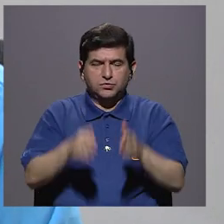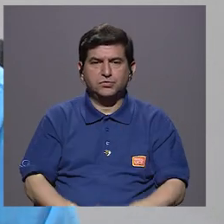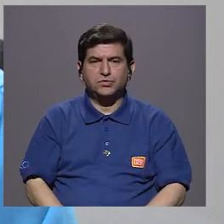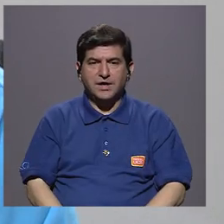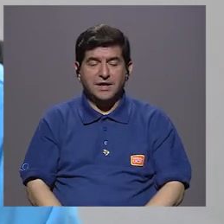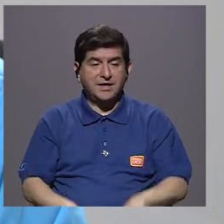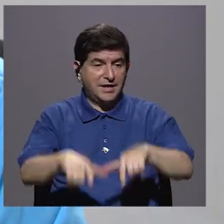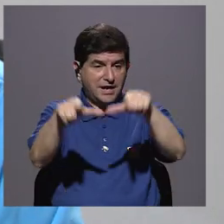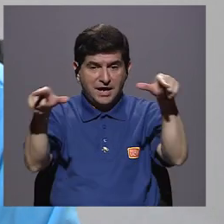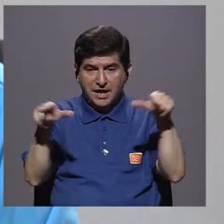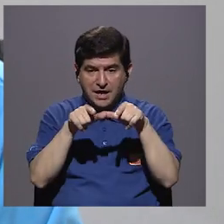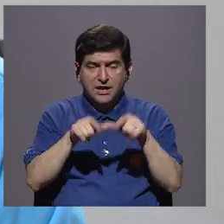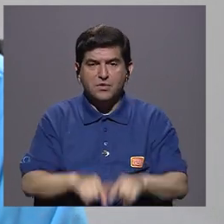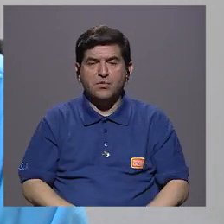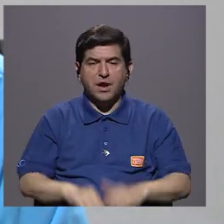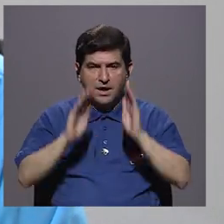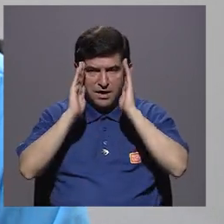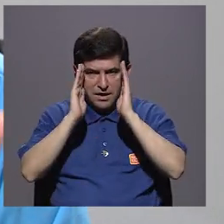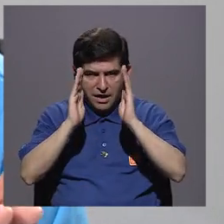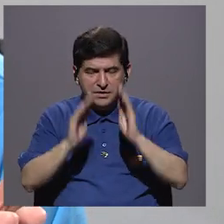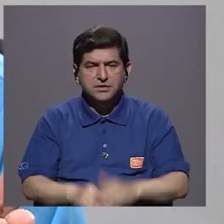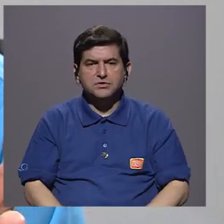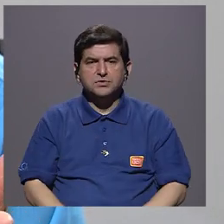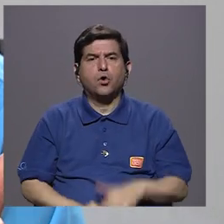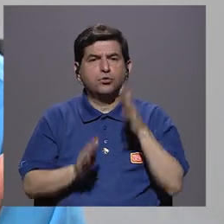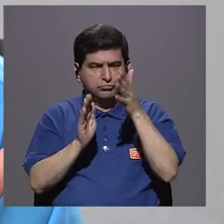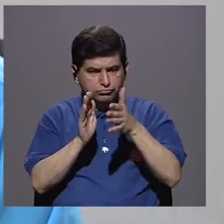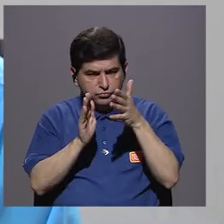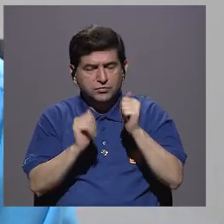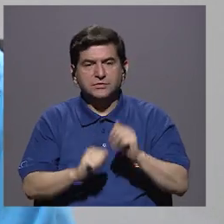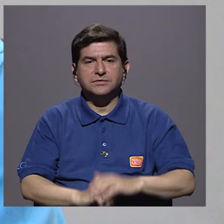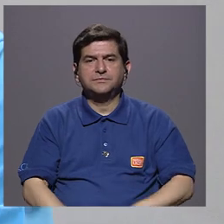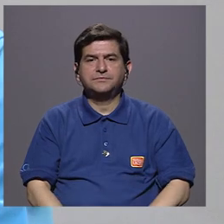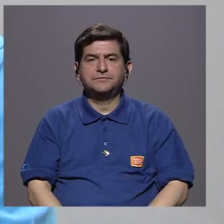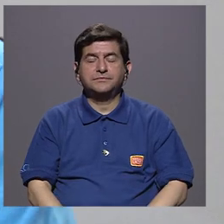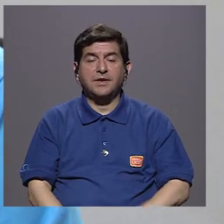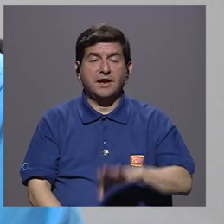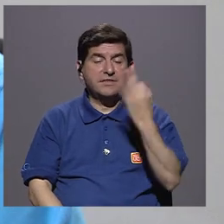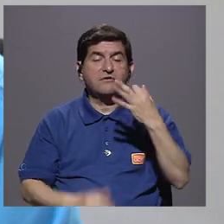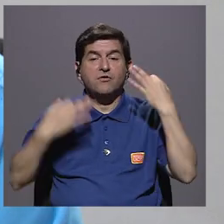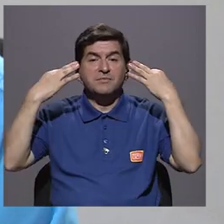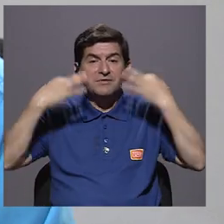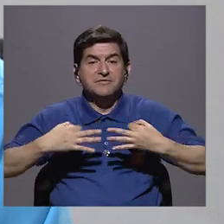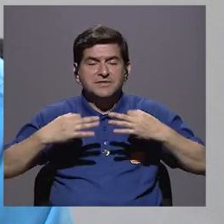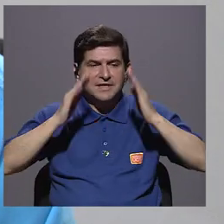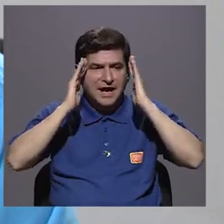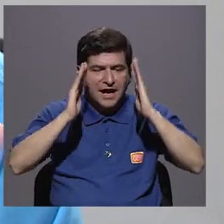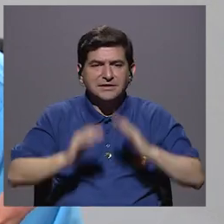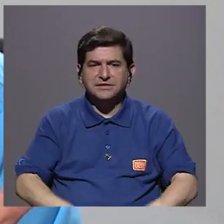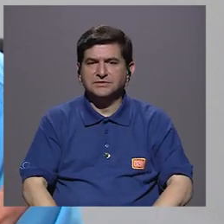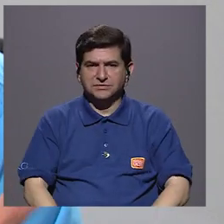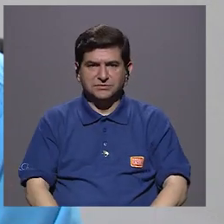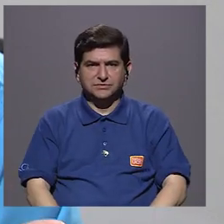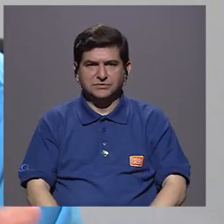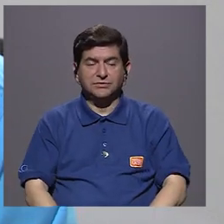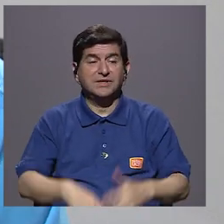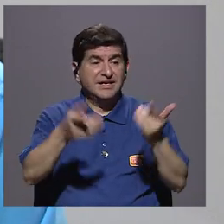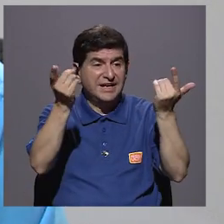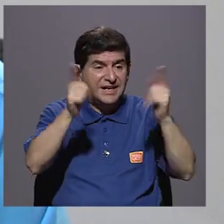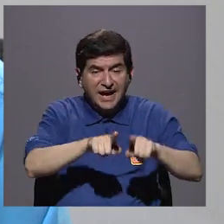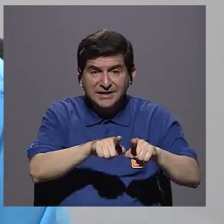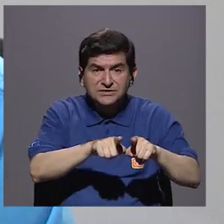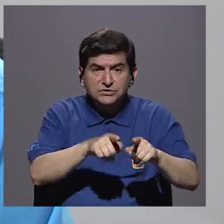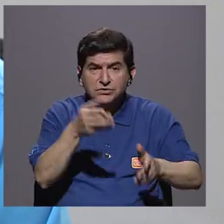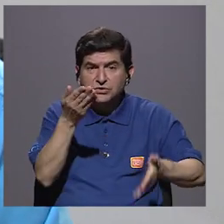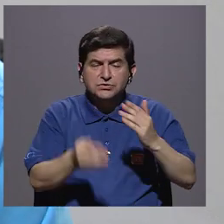que es cuidar de las instalaciones. Cuidar de las instalaciones físicamente. Por ejemplo, tenemos casos